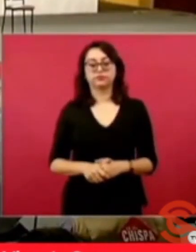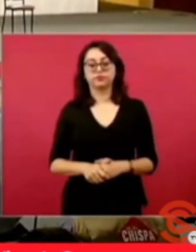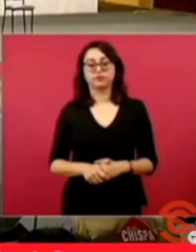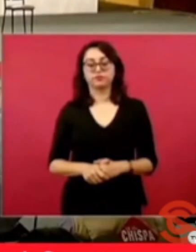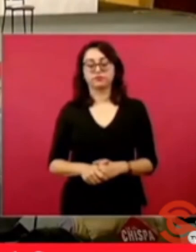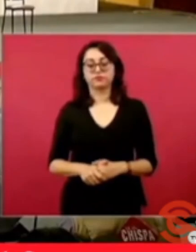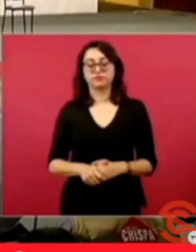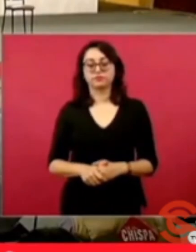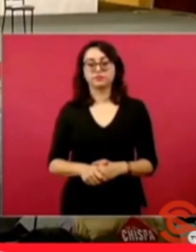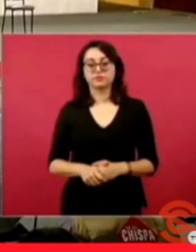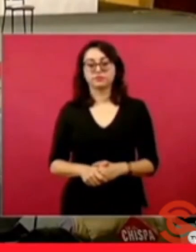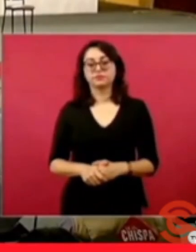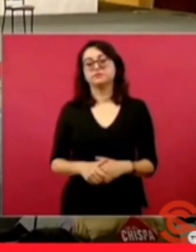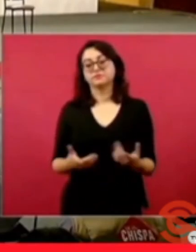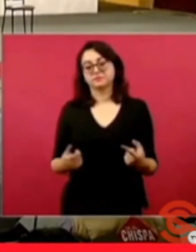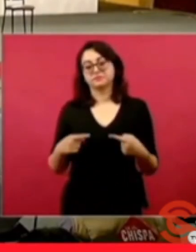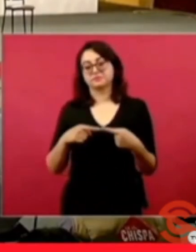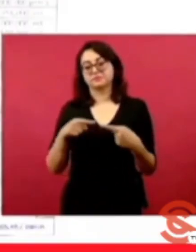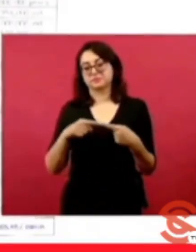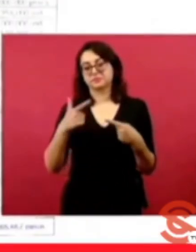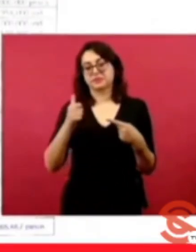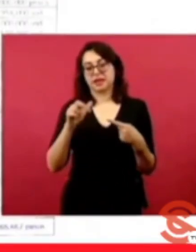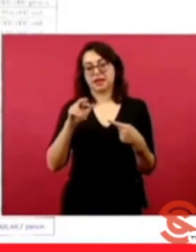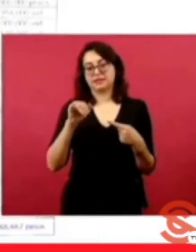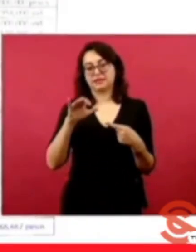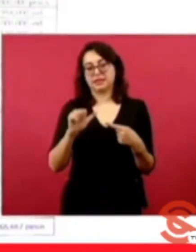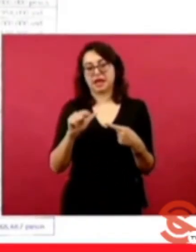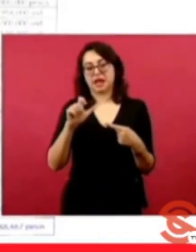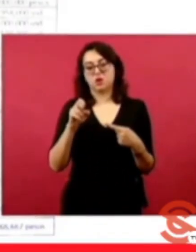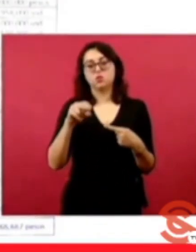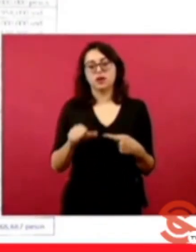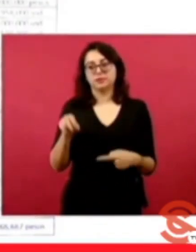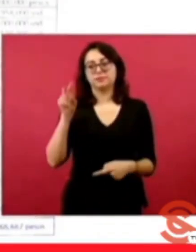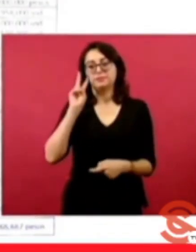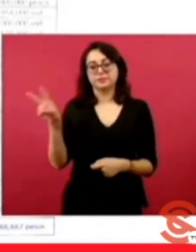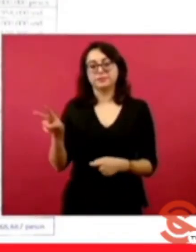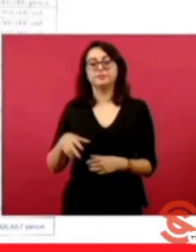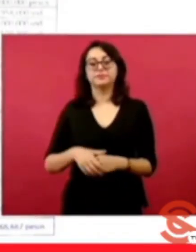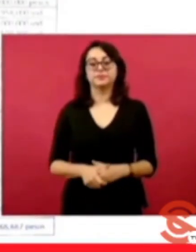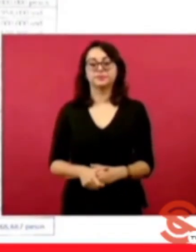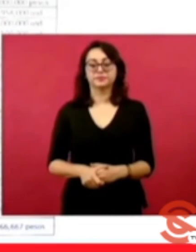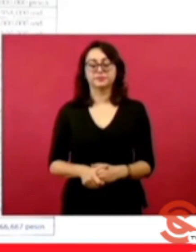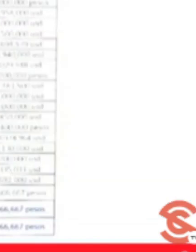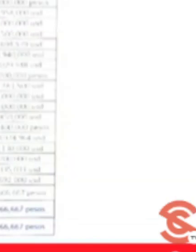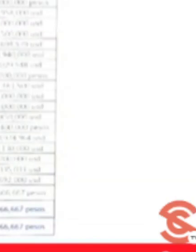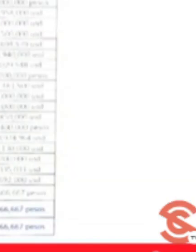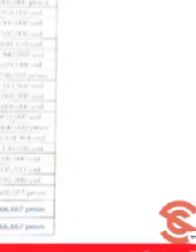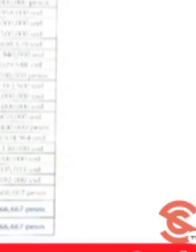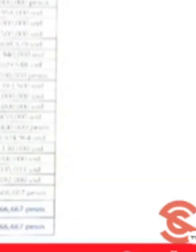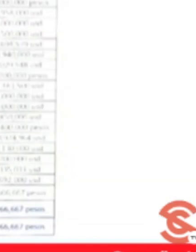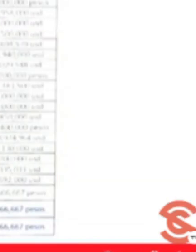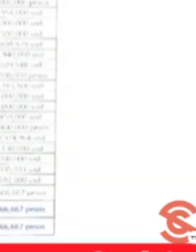La lista, empieza con García Luna y sigue con Linda Cristina Pereira Gálvez,